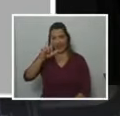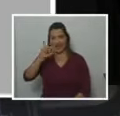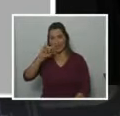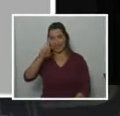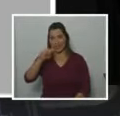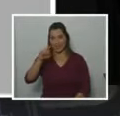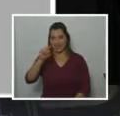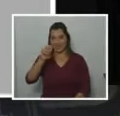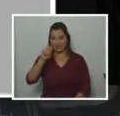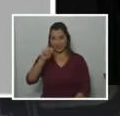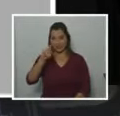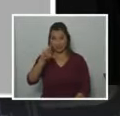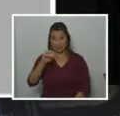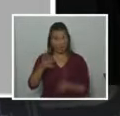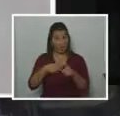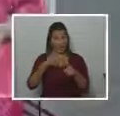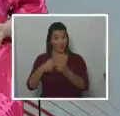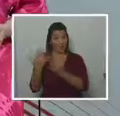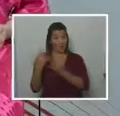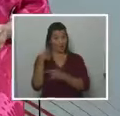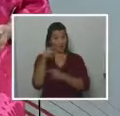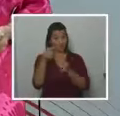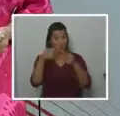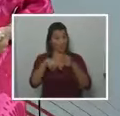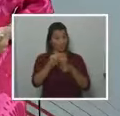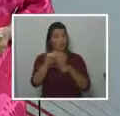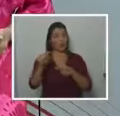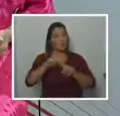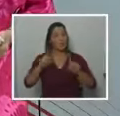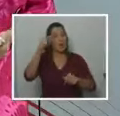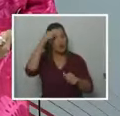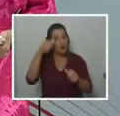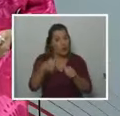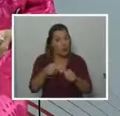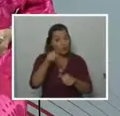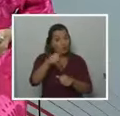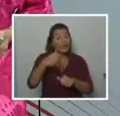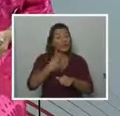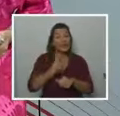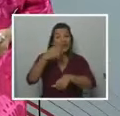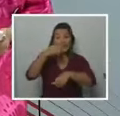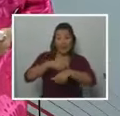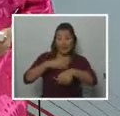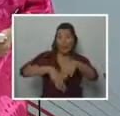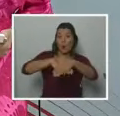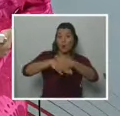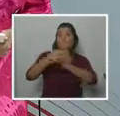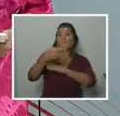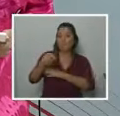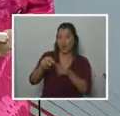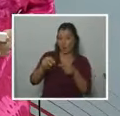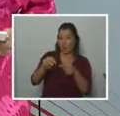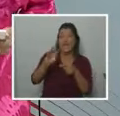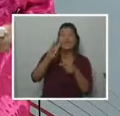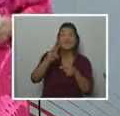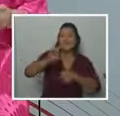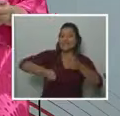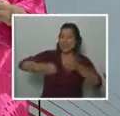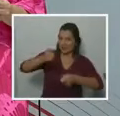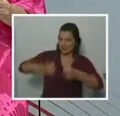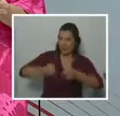estamos esperando entonces para la próxima semana. Eso sí, recuerde que tiene tiempo hasta este miércoles 6 de septiembre